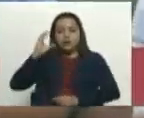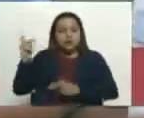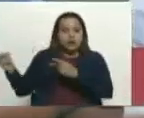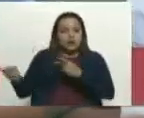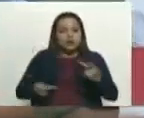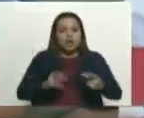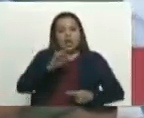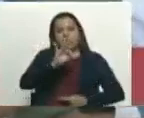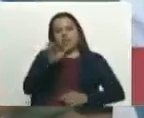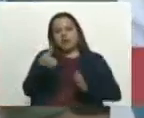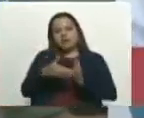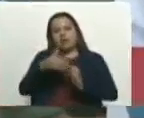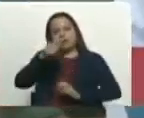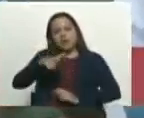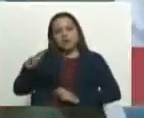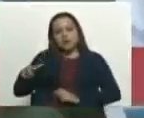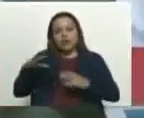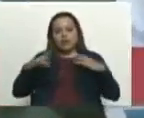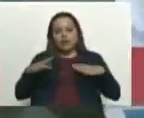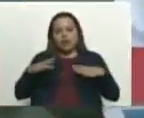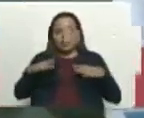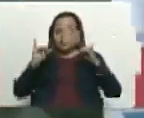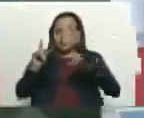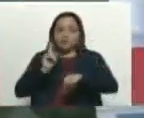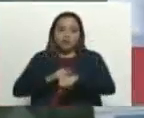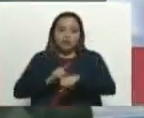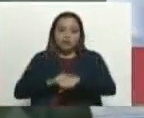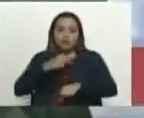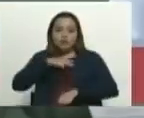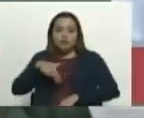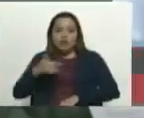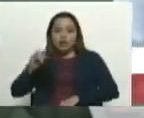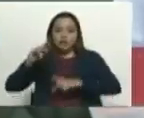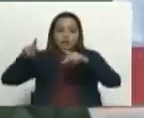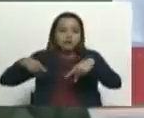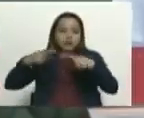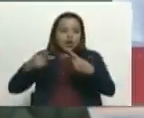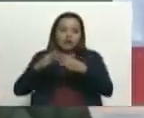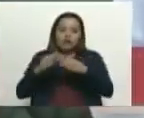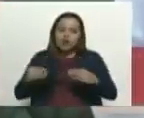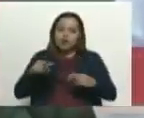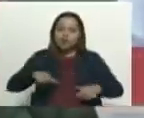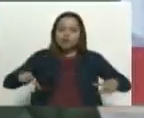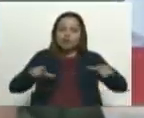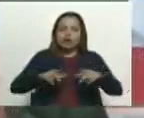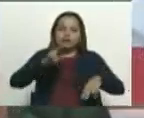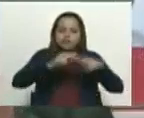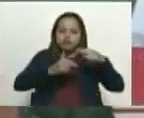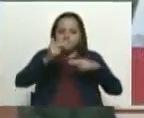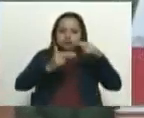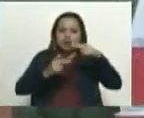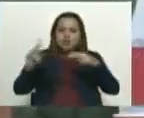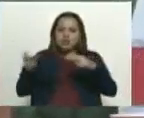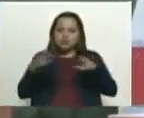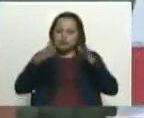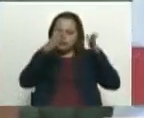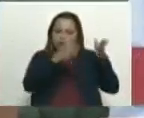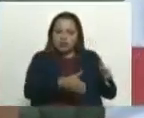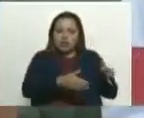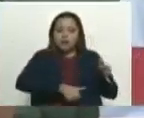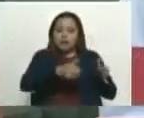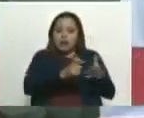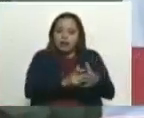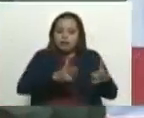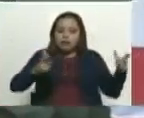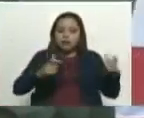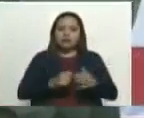a 3.000 temporadistas al mismo tiempo, así que nosotros estamos recuperando toda la infraestructura y una segunda etapa será crecer. Vamos